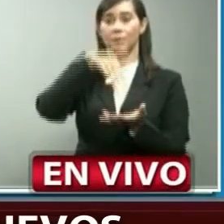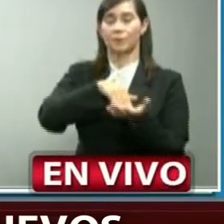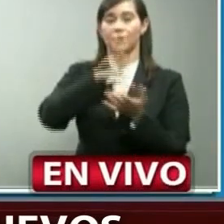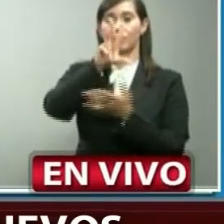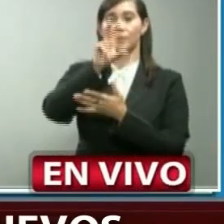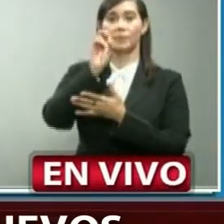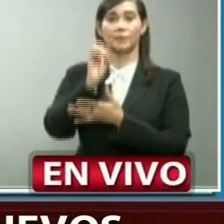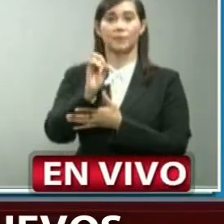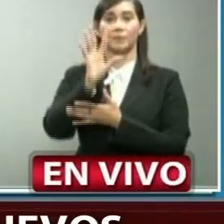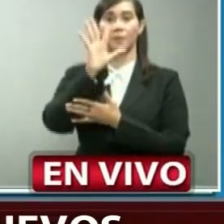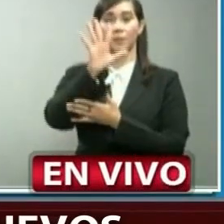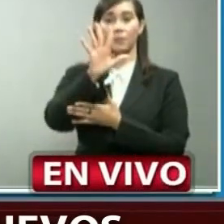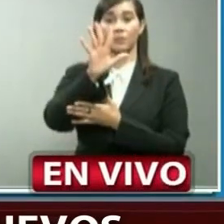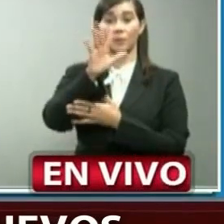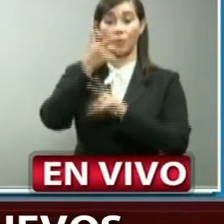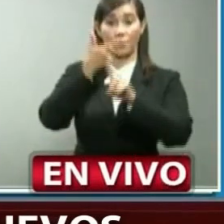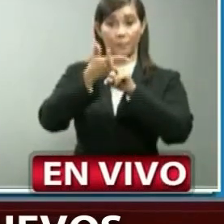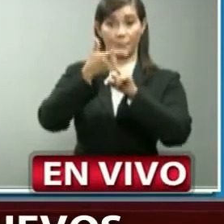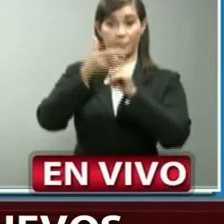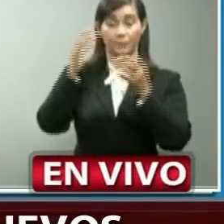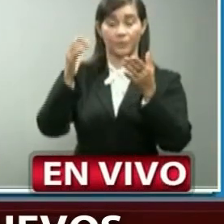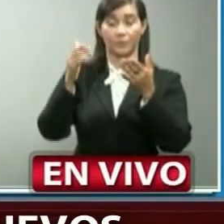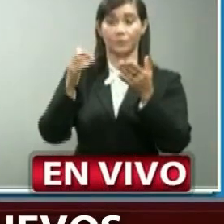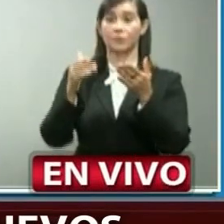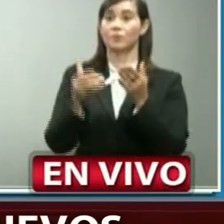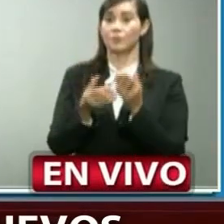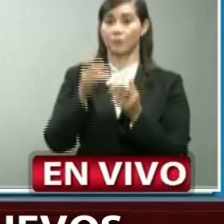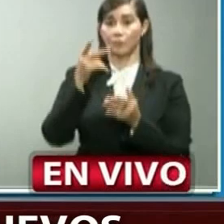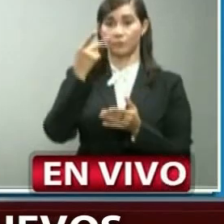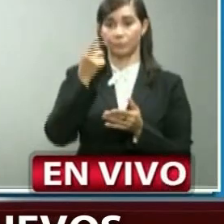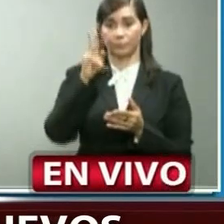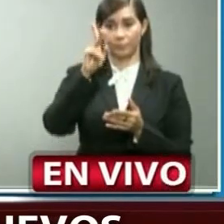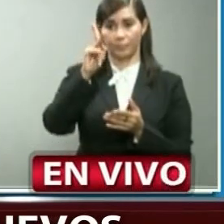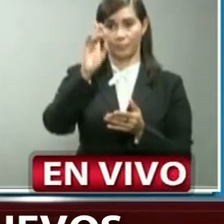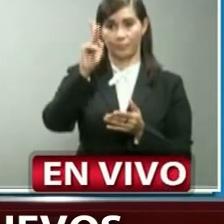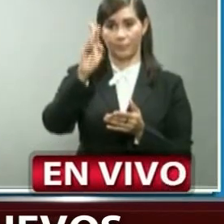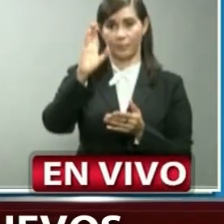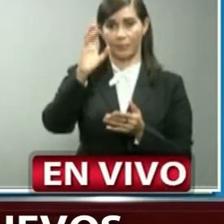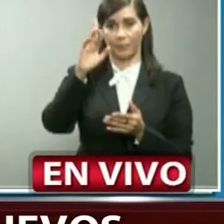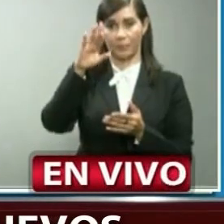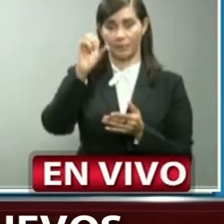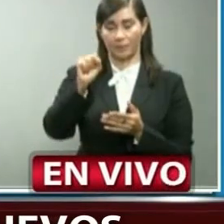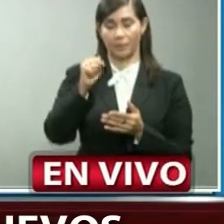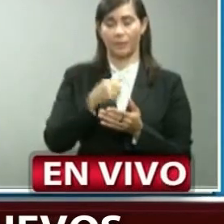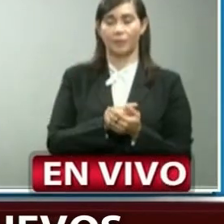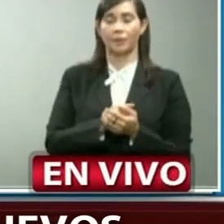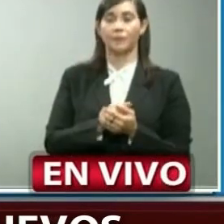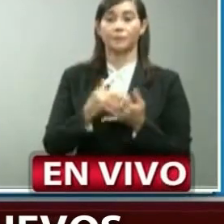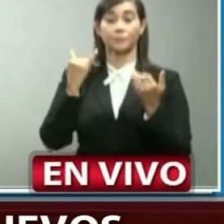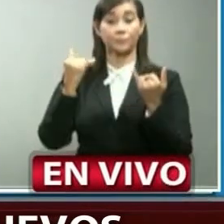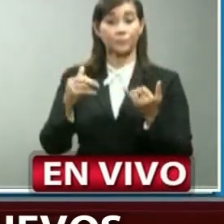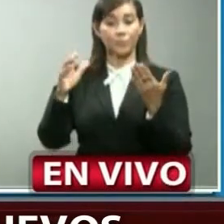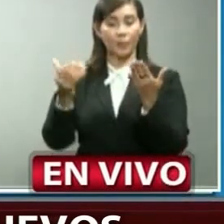46.305 casos confirmados por PCR. Los nuevos casos de este boletín,